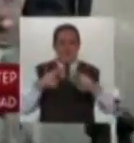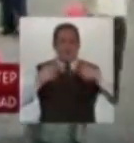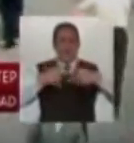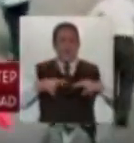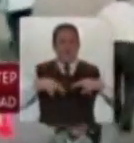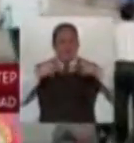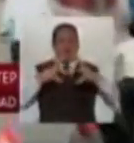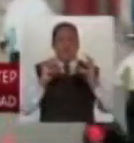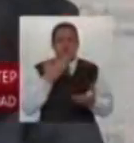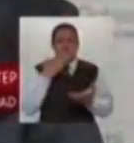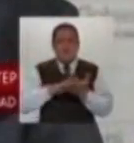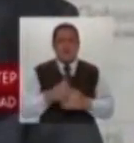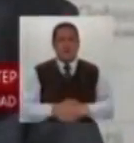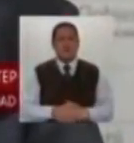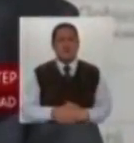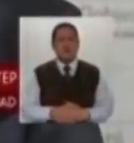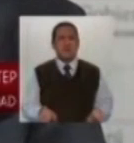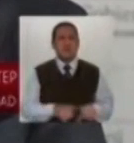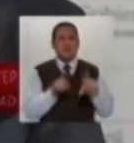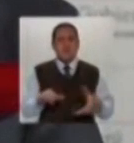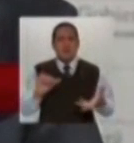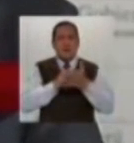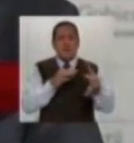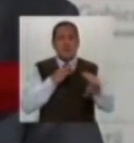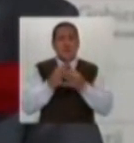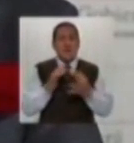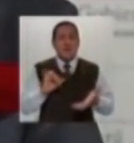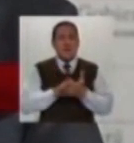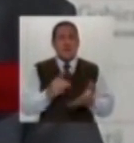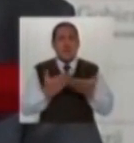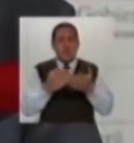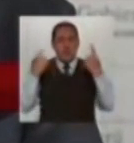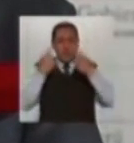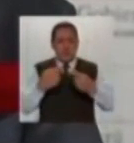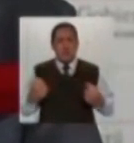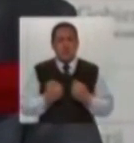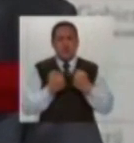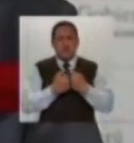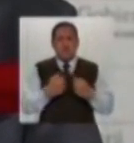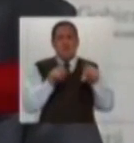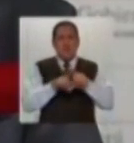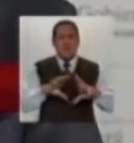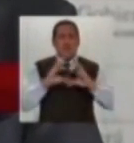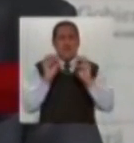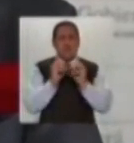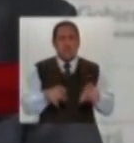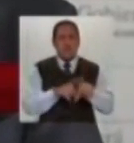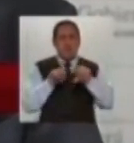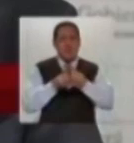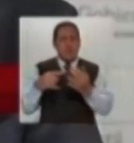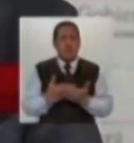serán severas. Lamentamos además muchísimo que se esté dando una escalada de violencia por parte de, vamos a calificarlo en estos